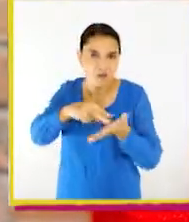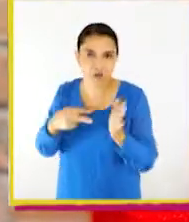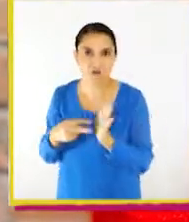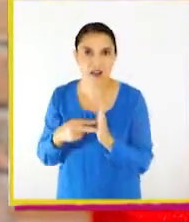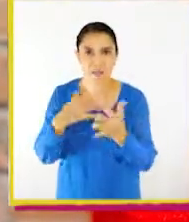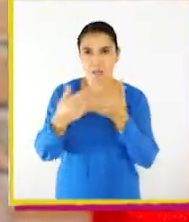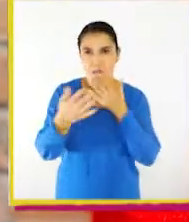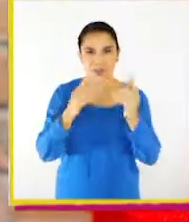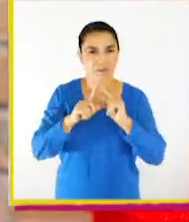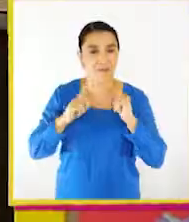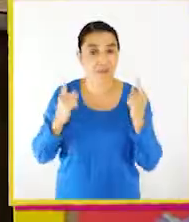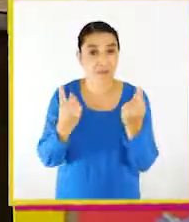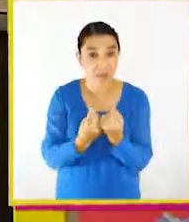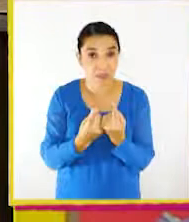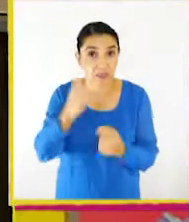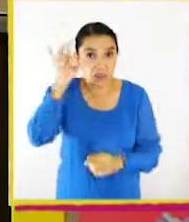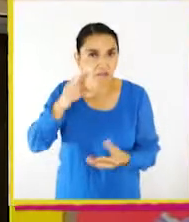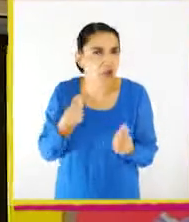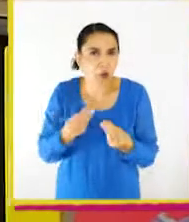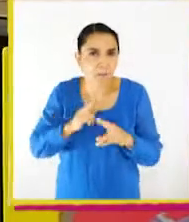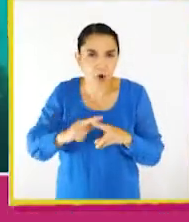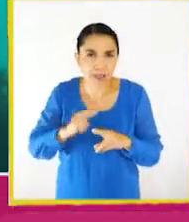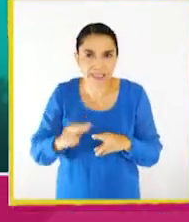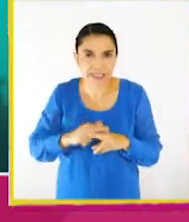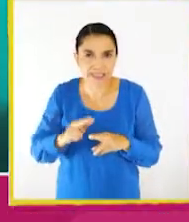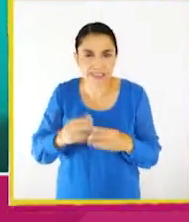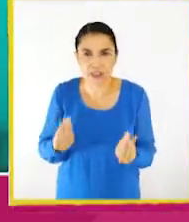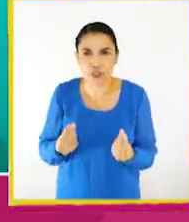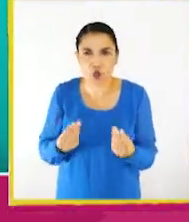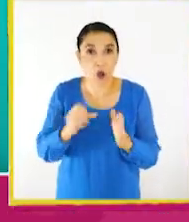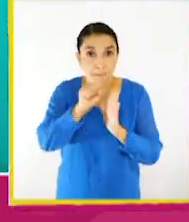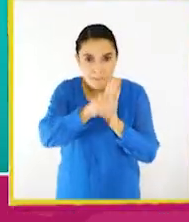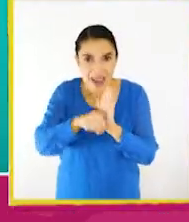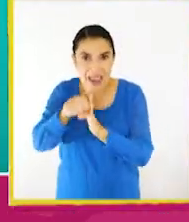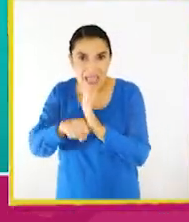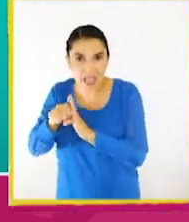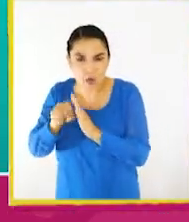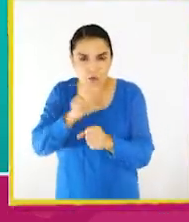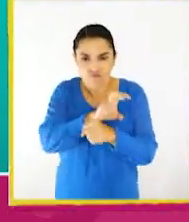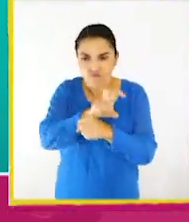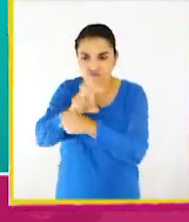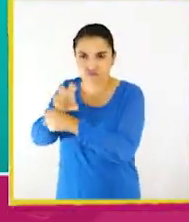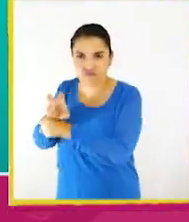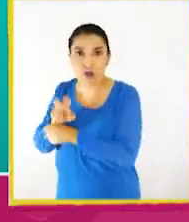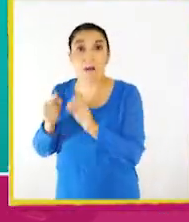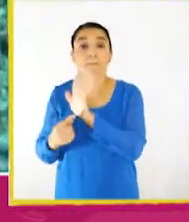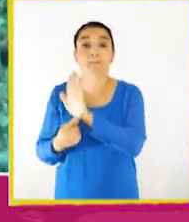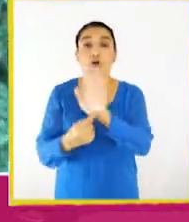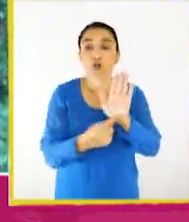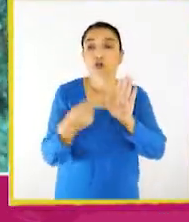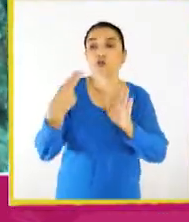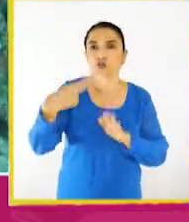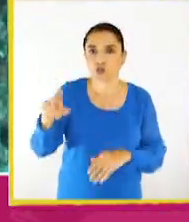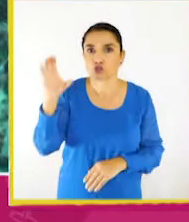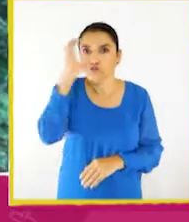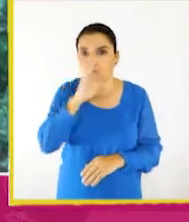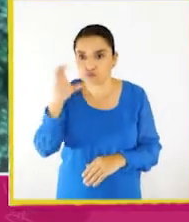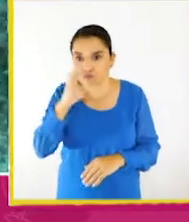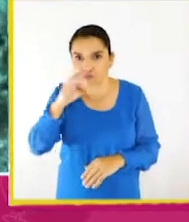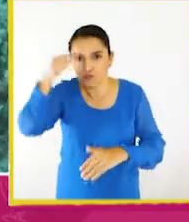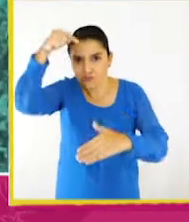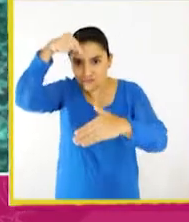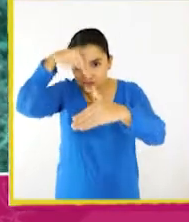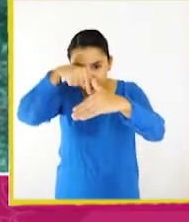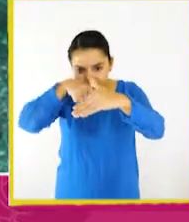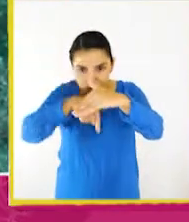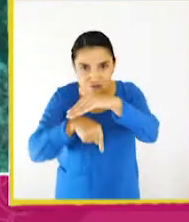los problemas del medio ambiente. ¿Y saben cómo lo hizo? Grabó muchas películas donde mostró el mundo, sus expediciones a